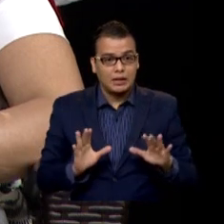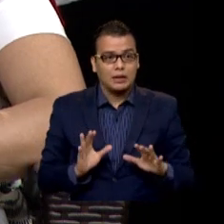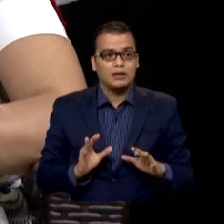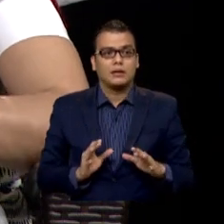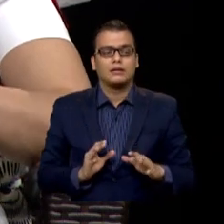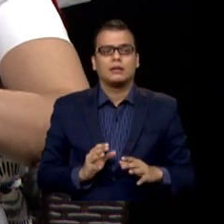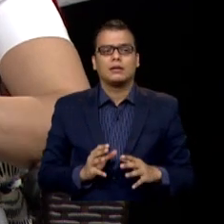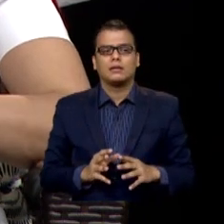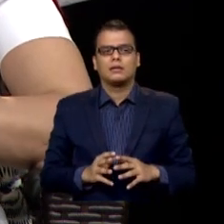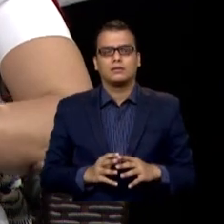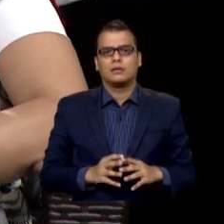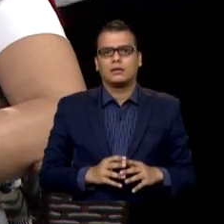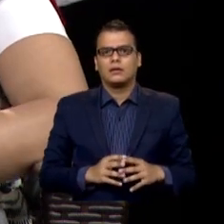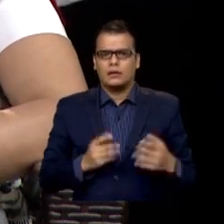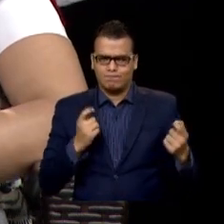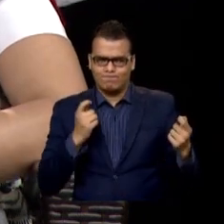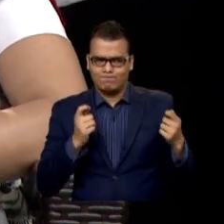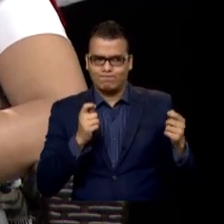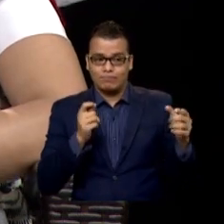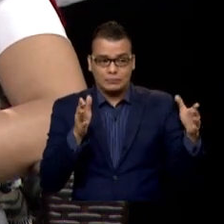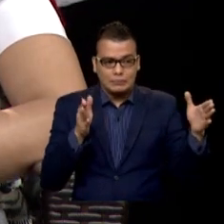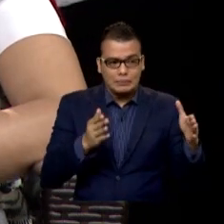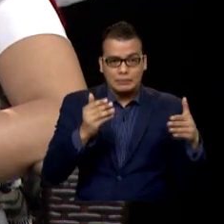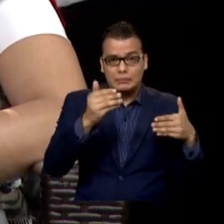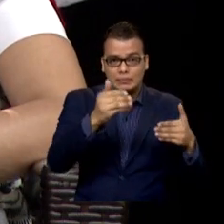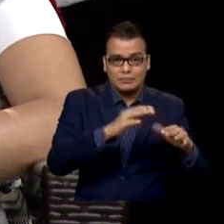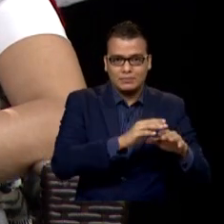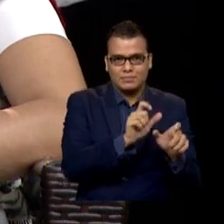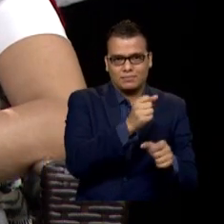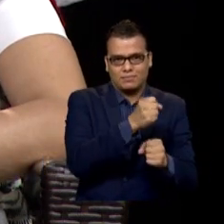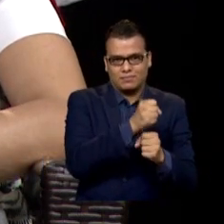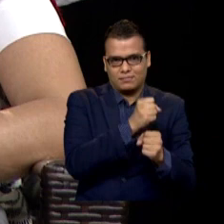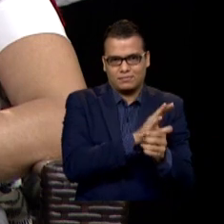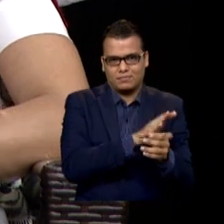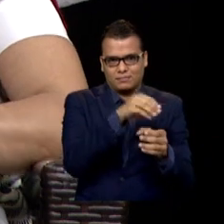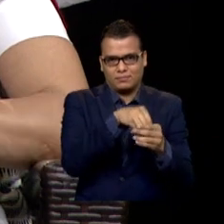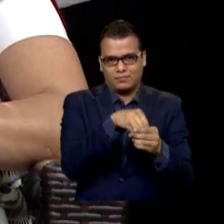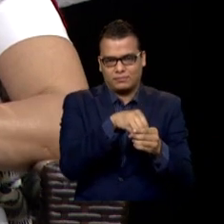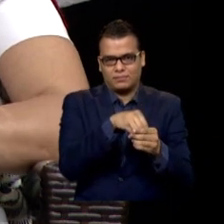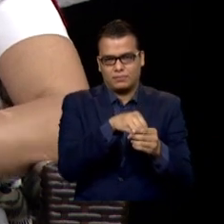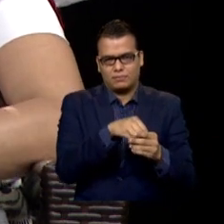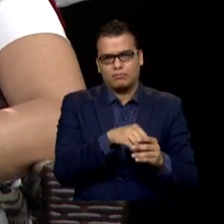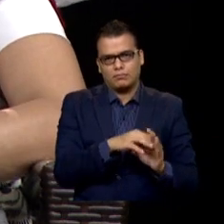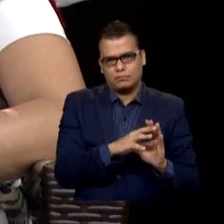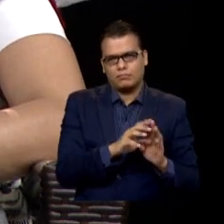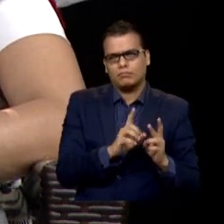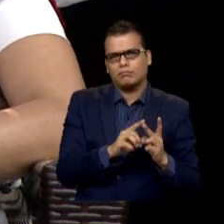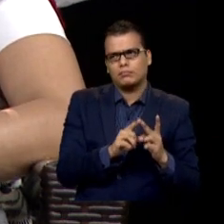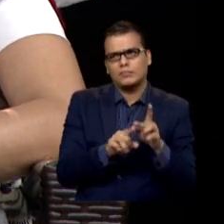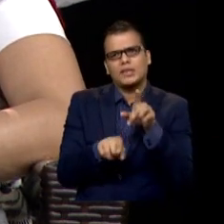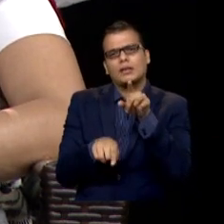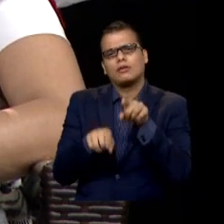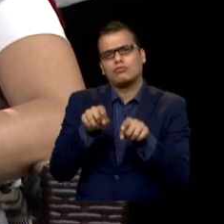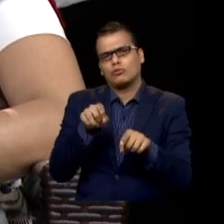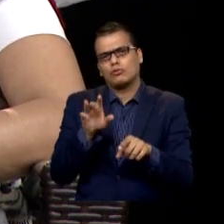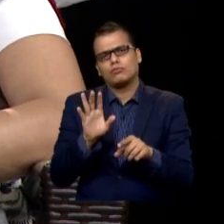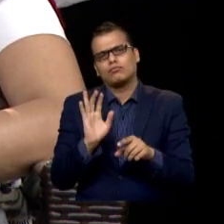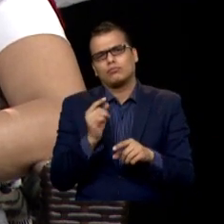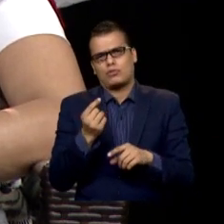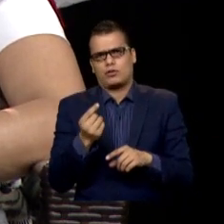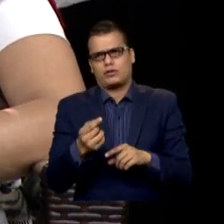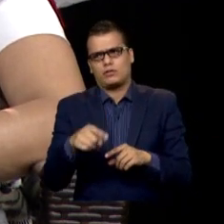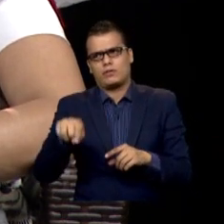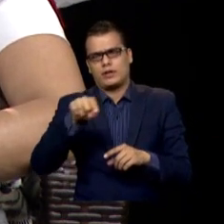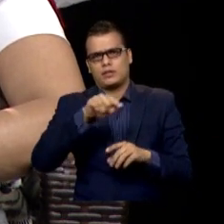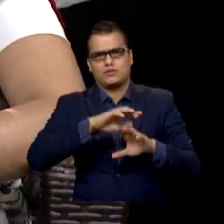cerco epidemiológico que también es definido en los trabajadores de la salud, unas pocas instituciones que en este momento